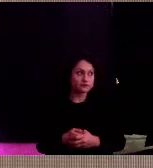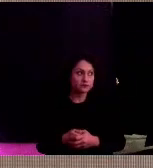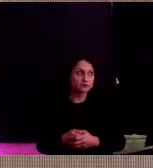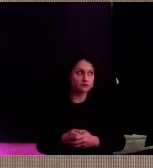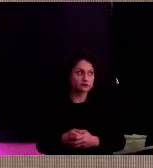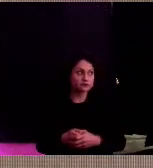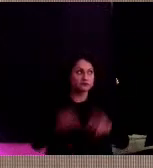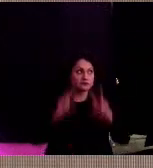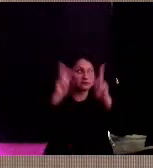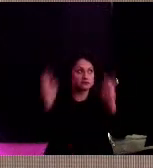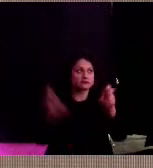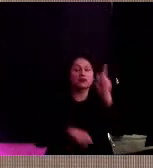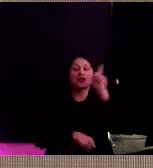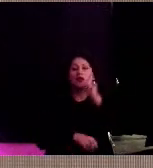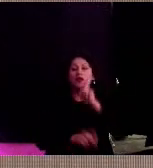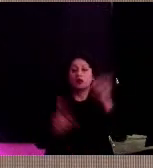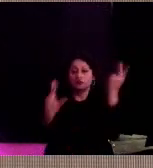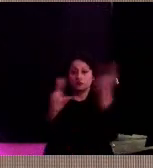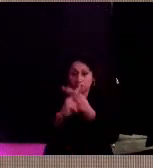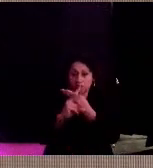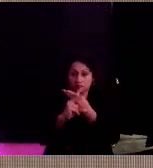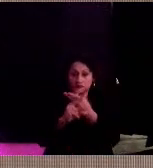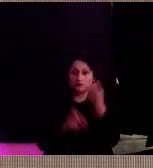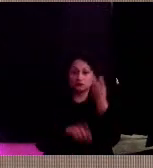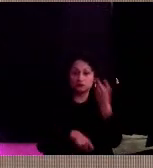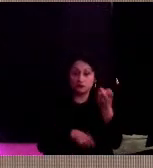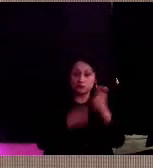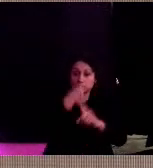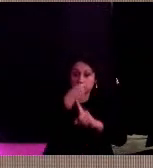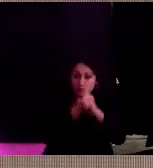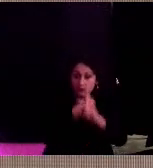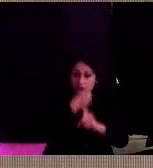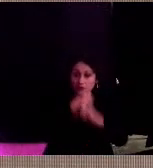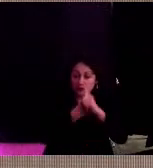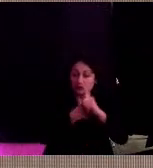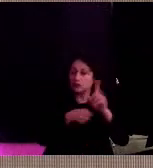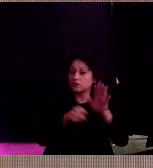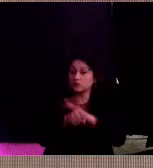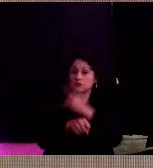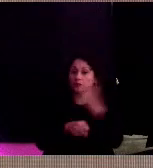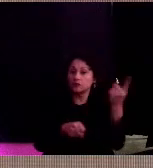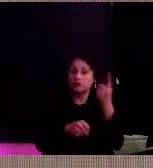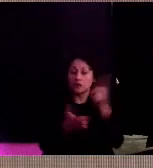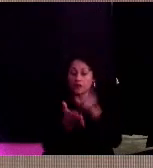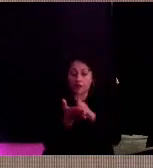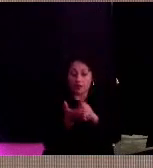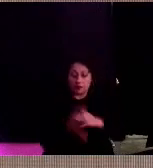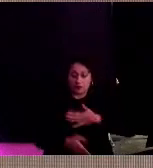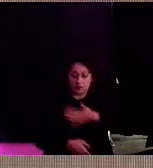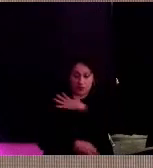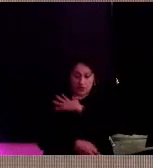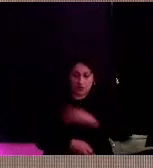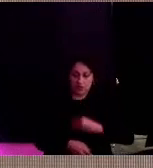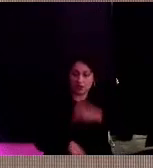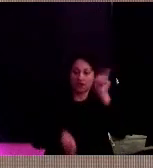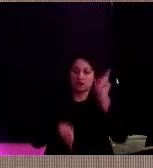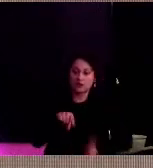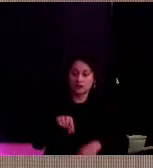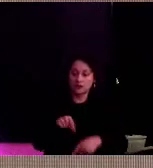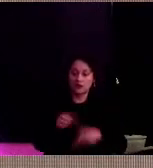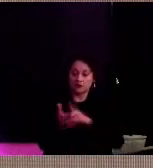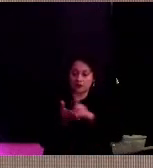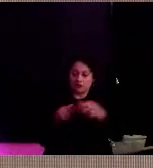El feminicidio no solo acabó con el principal derecho de Ciania, el derecho a la